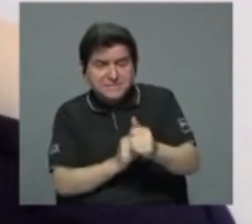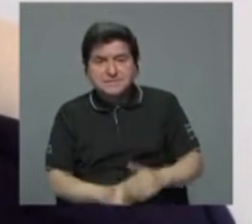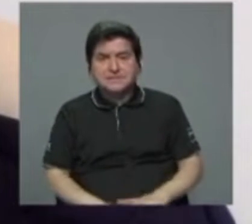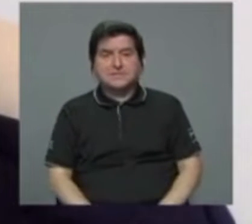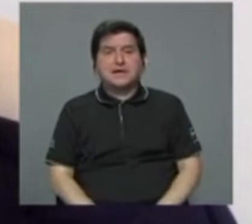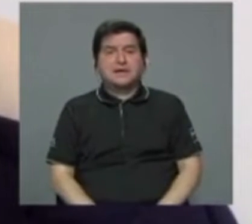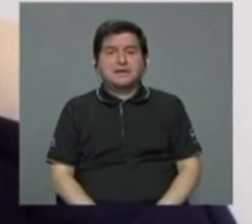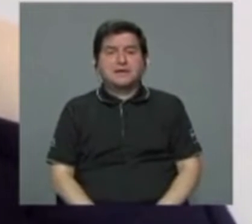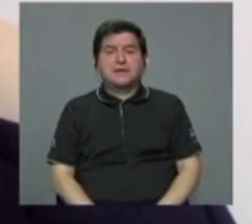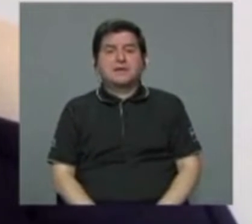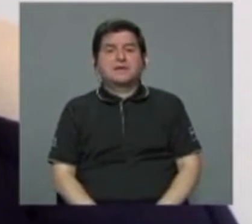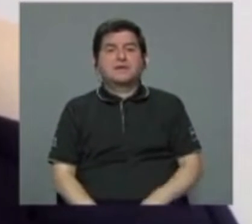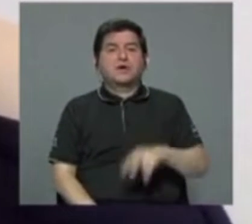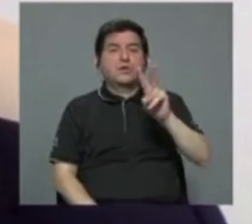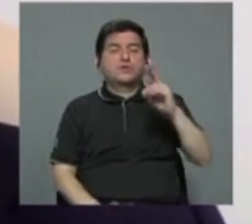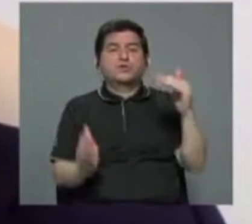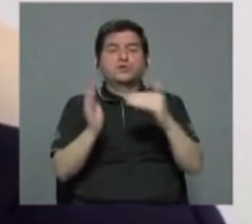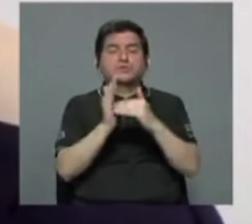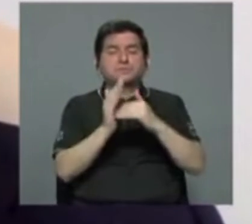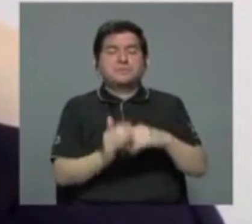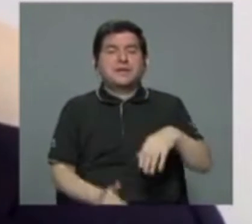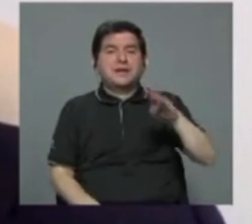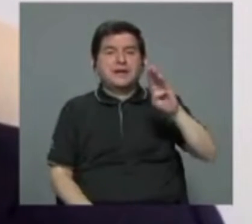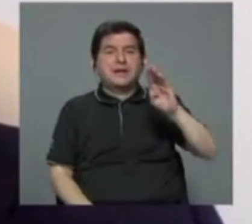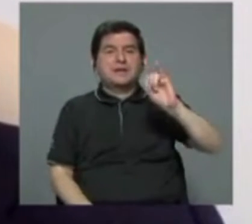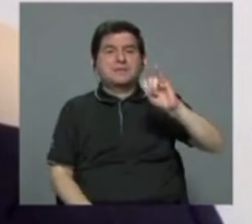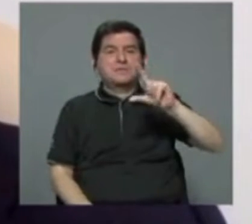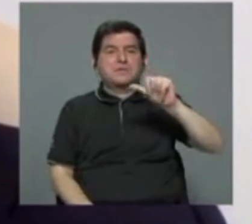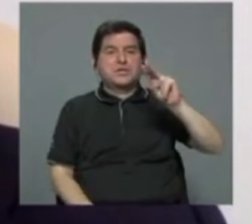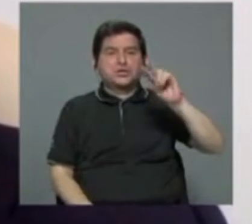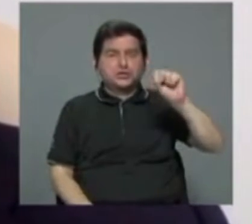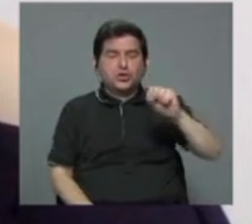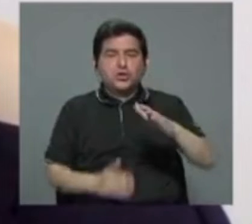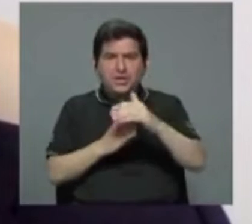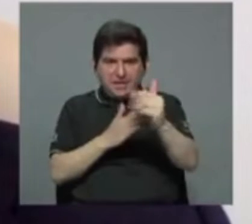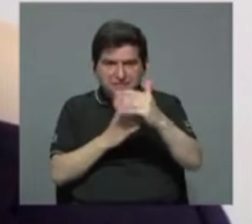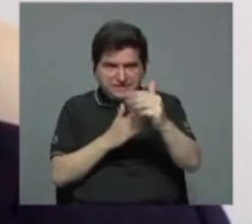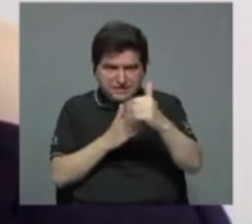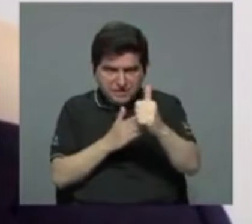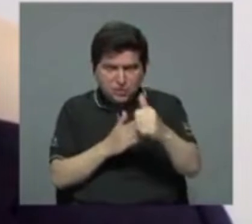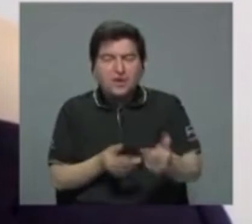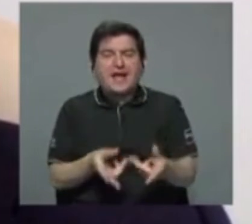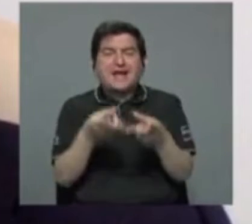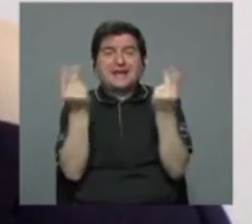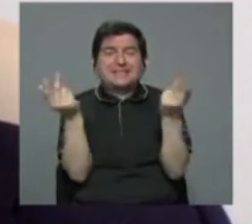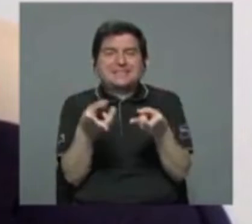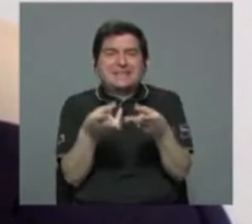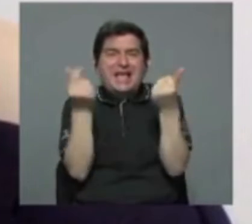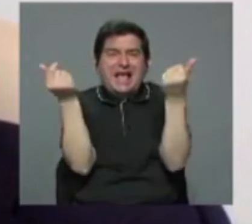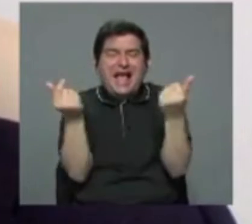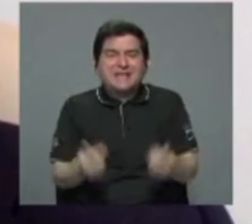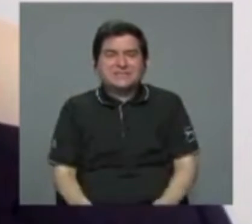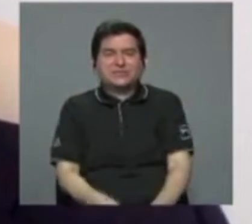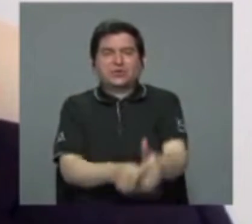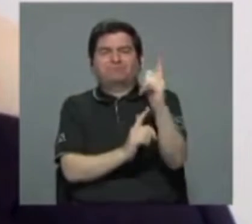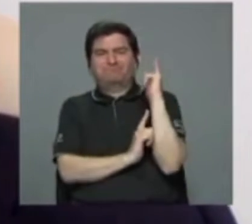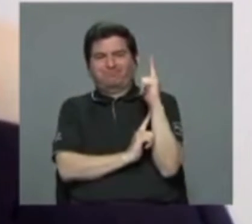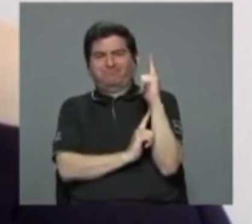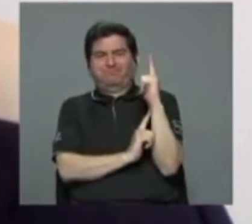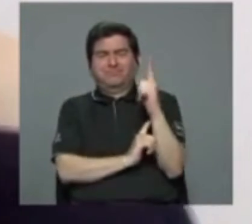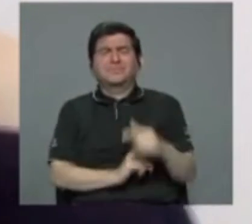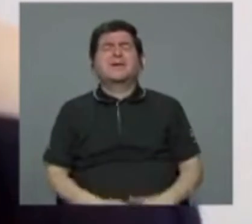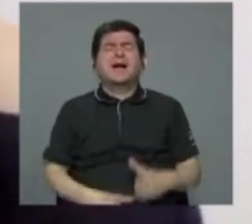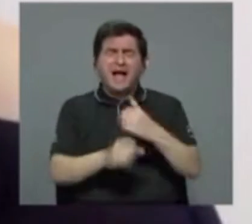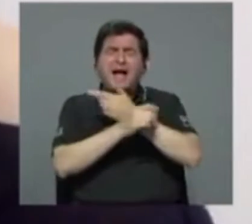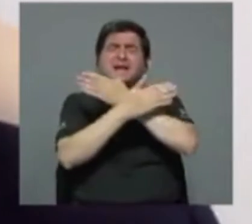los 2.000 billones de dólares en gasto militar. Sí, hagamos la